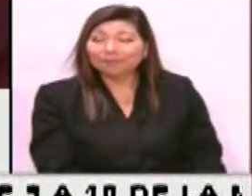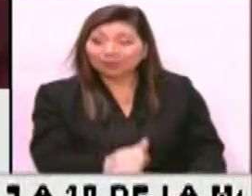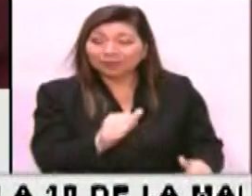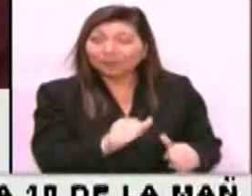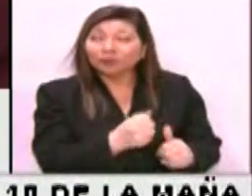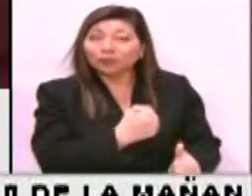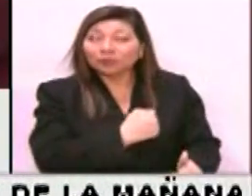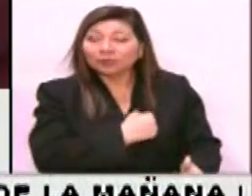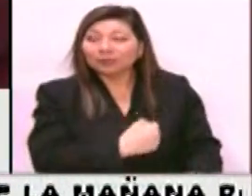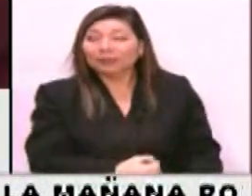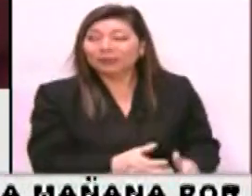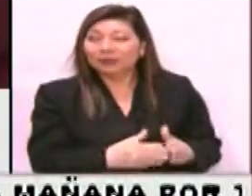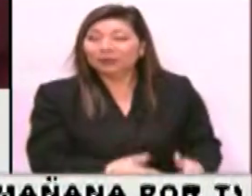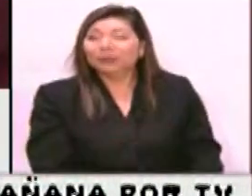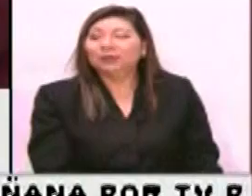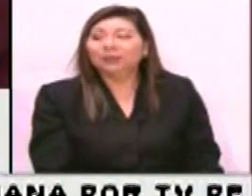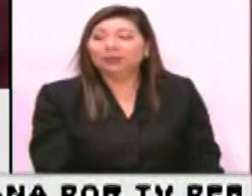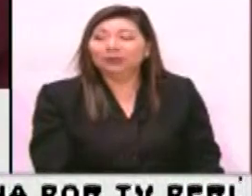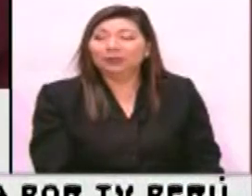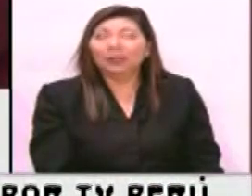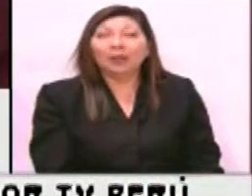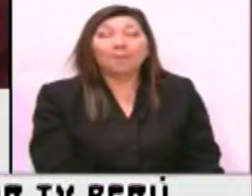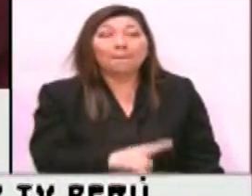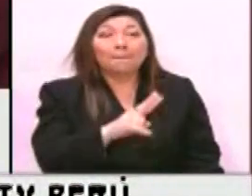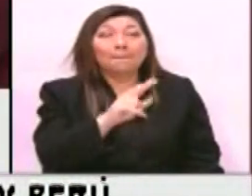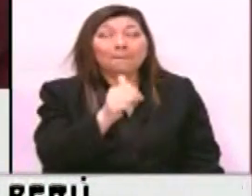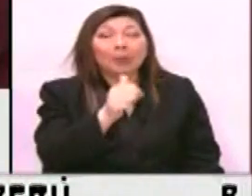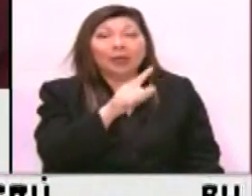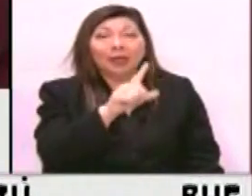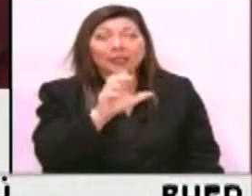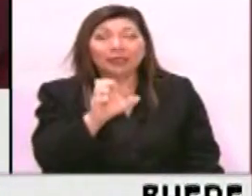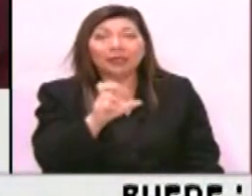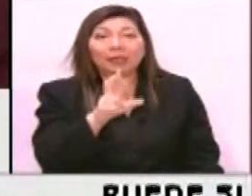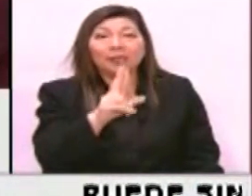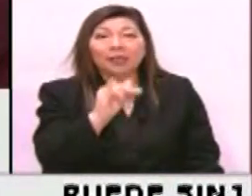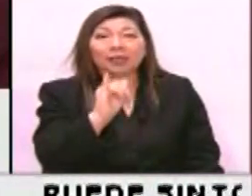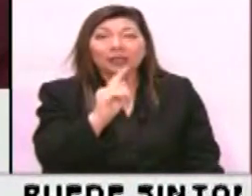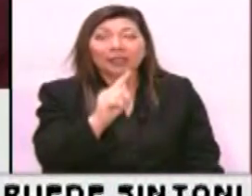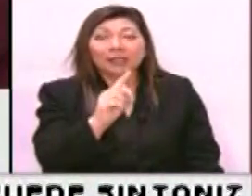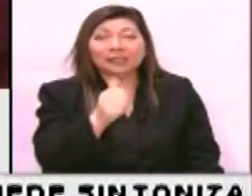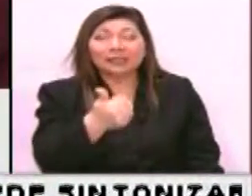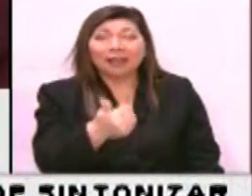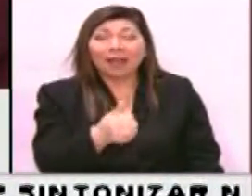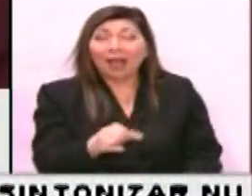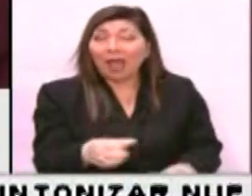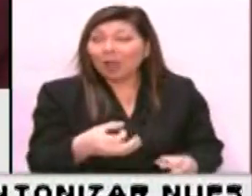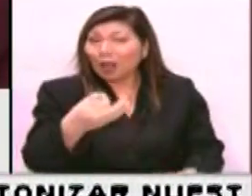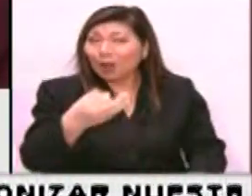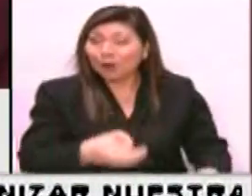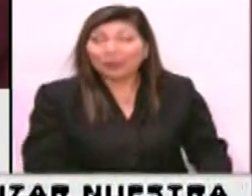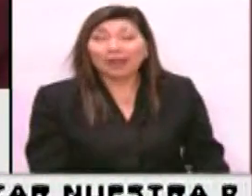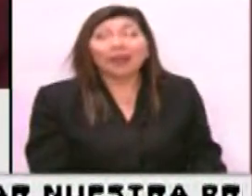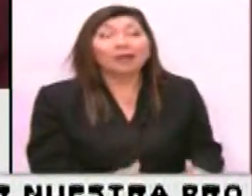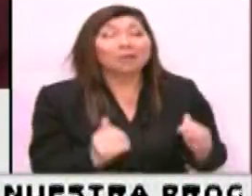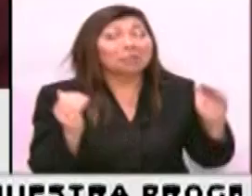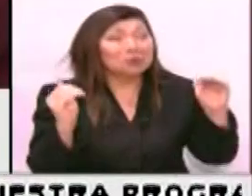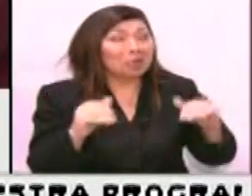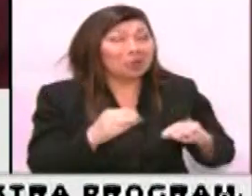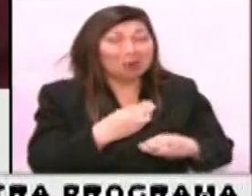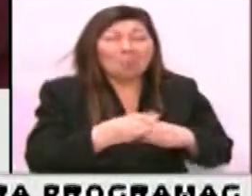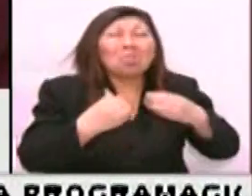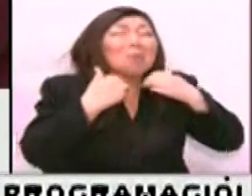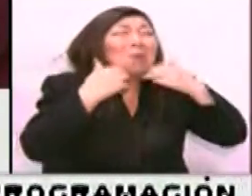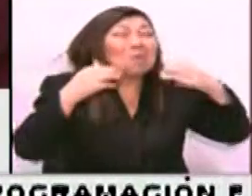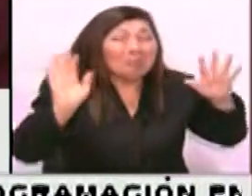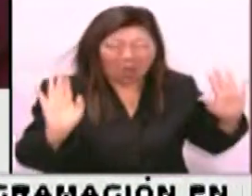siempre mi querido y gran tribuno Javier Valle-Riestra. ¿Qué dice? Hágase la justicia y que se caiga el mundo, no me